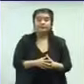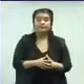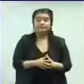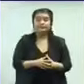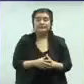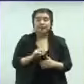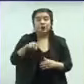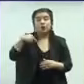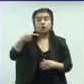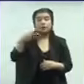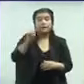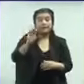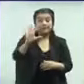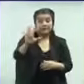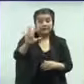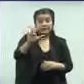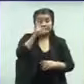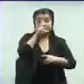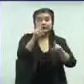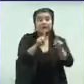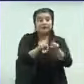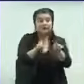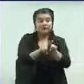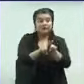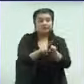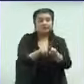si pudiéramos pasar a la siguiente lámina también.